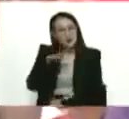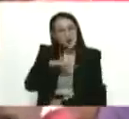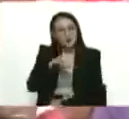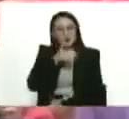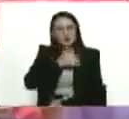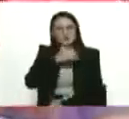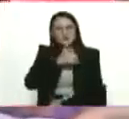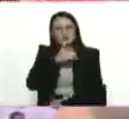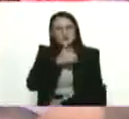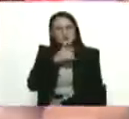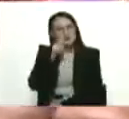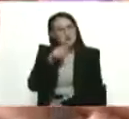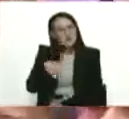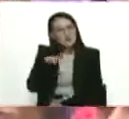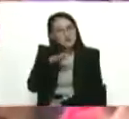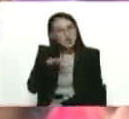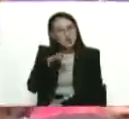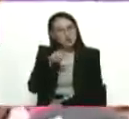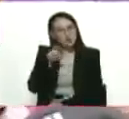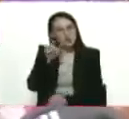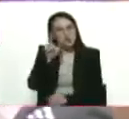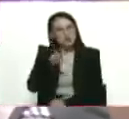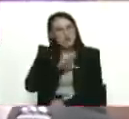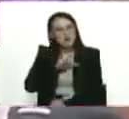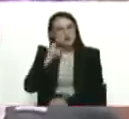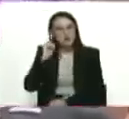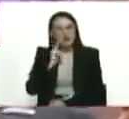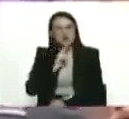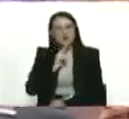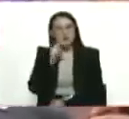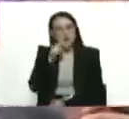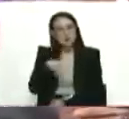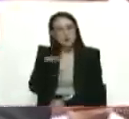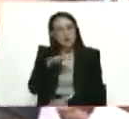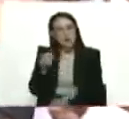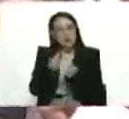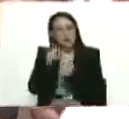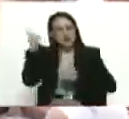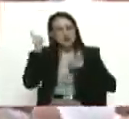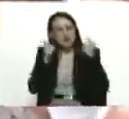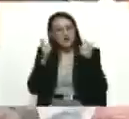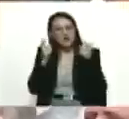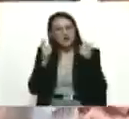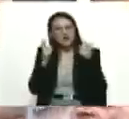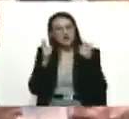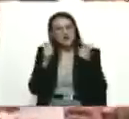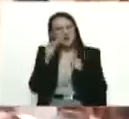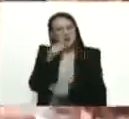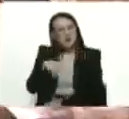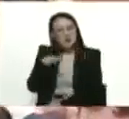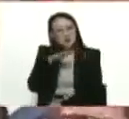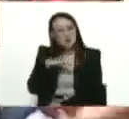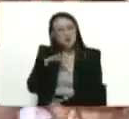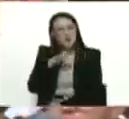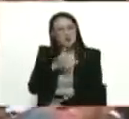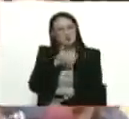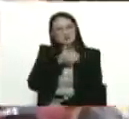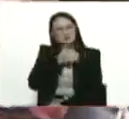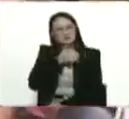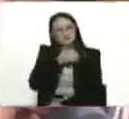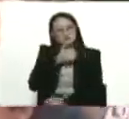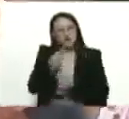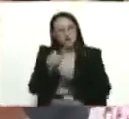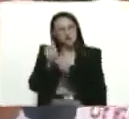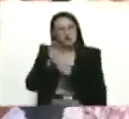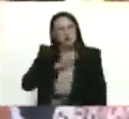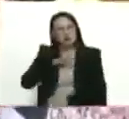resistencia, un pueblo con el legado de Bolívar, un pueblo con Chávez interno y un pueblo a la cabeza con el liderazgo